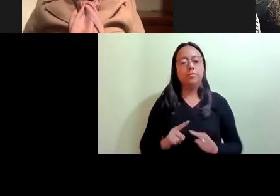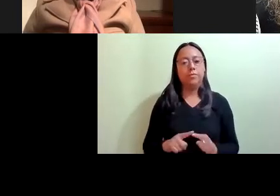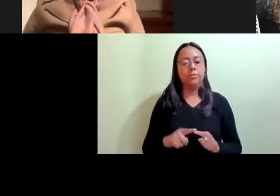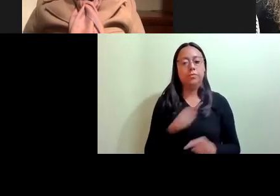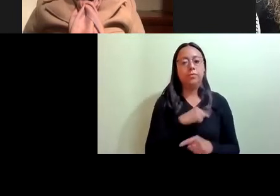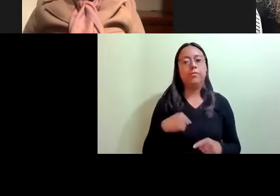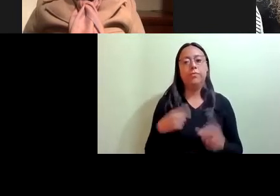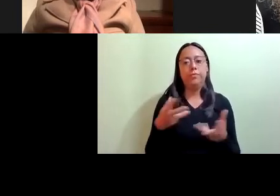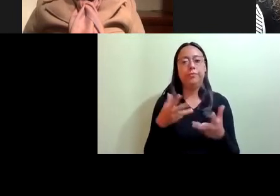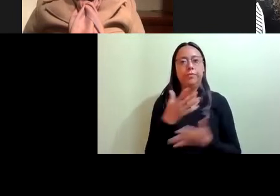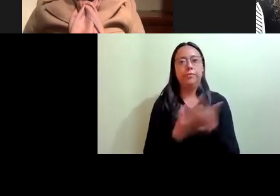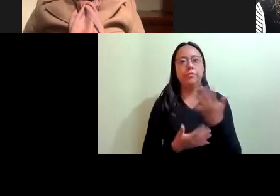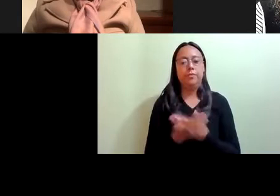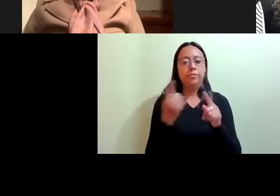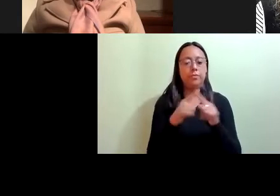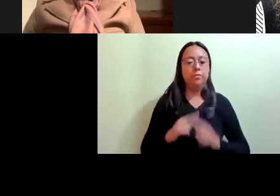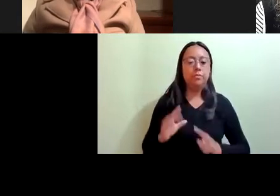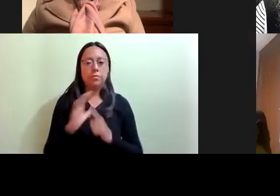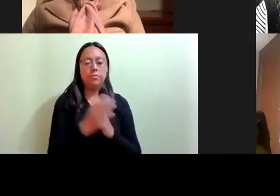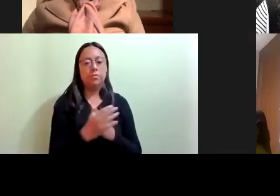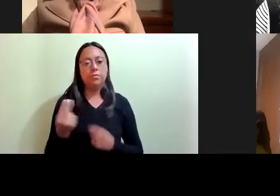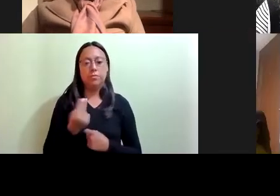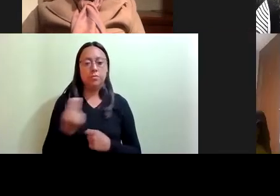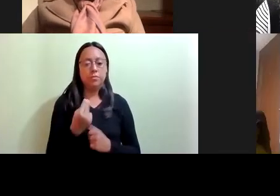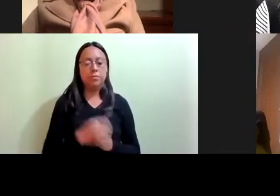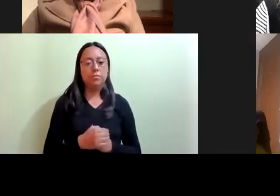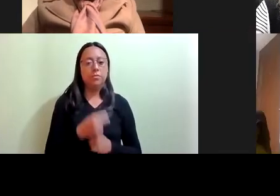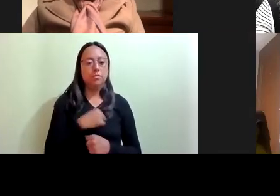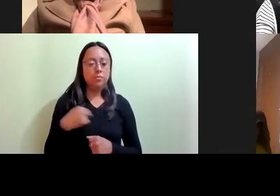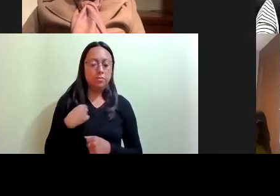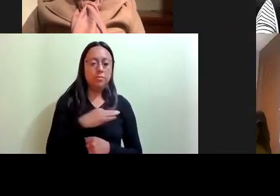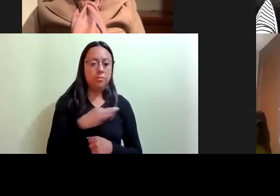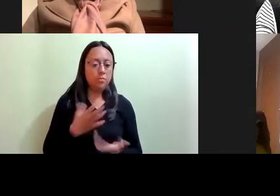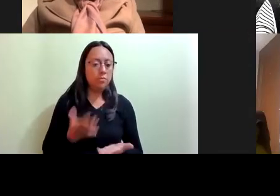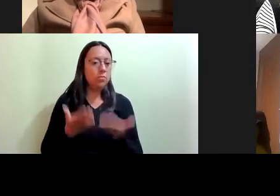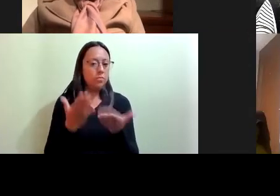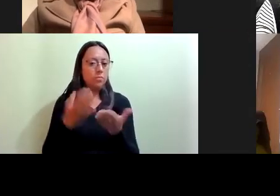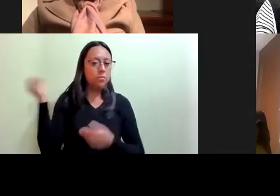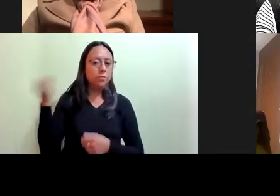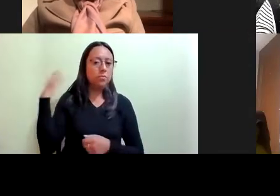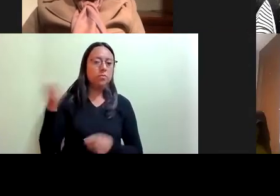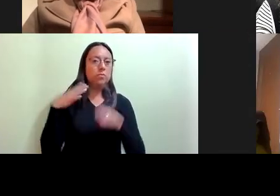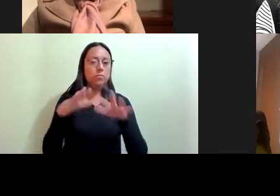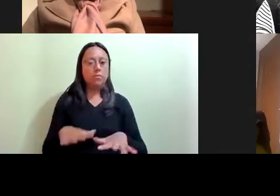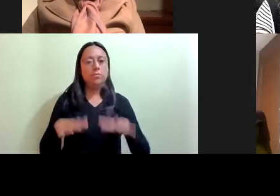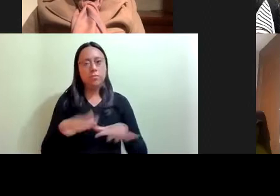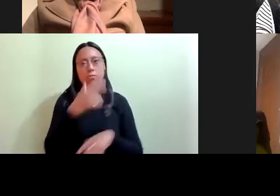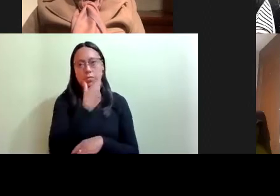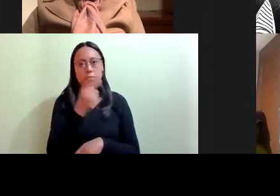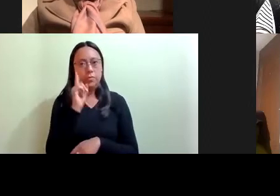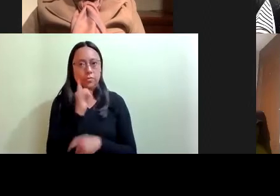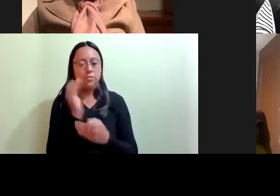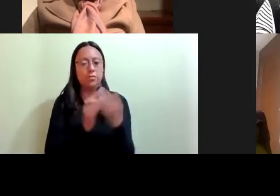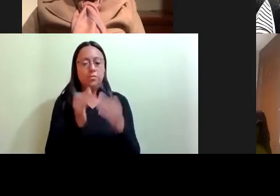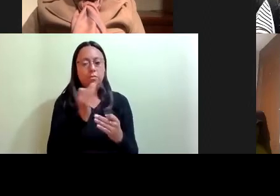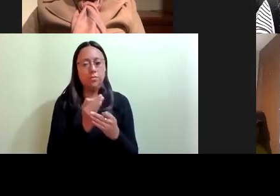creando las comisiones correspondientes, nosotros sí le estamos dando como Congreso a las y los ciudadanos el